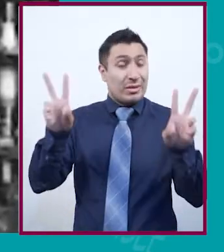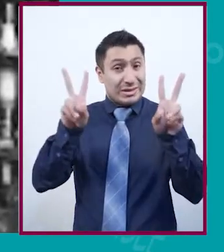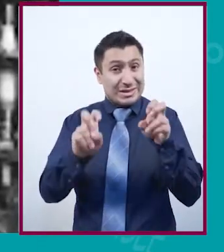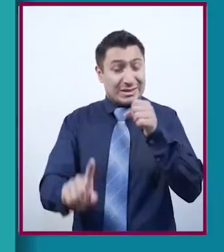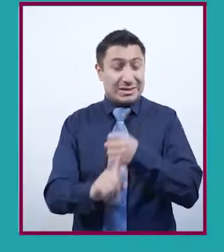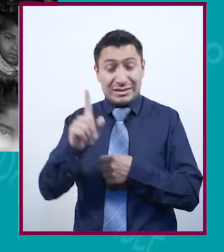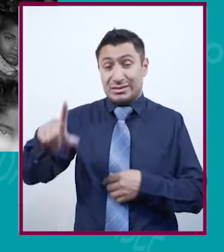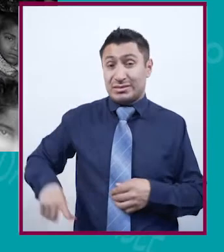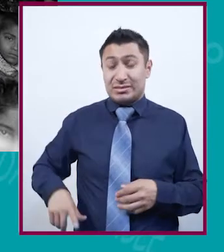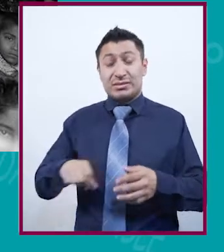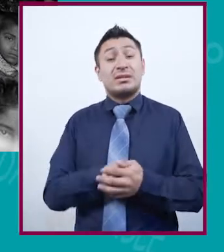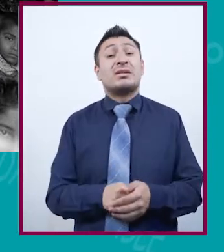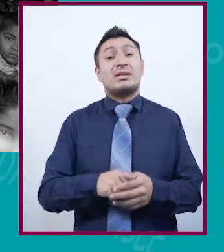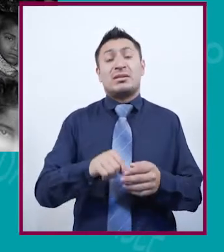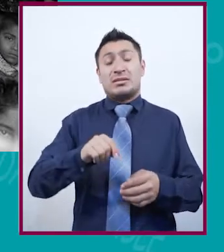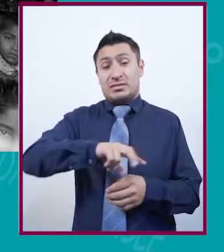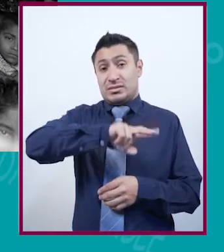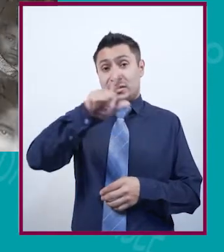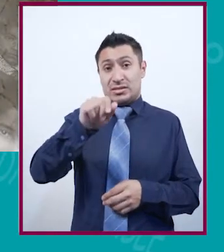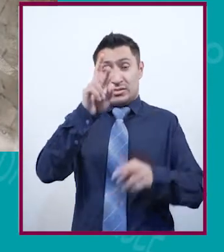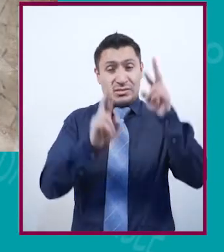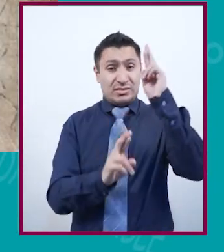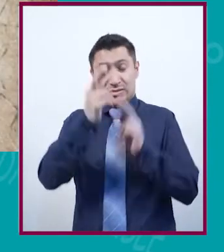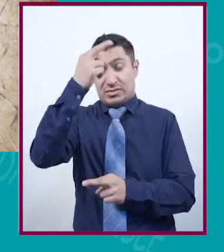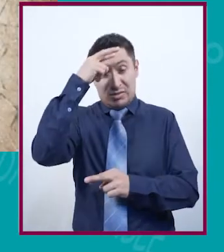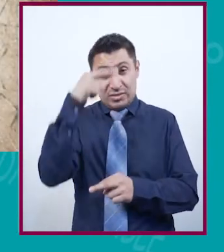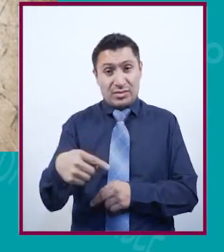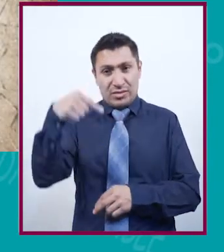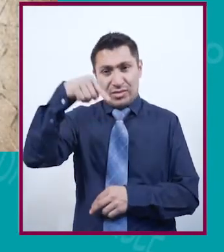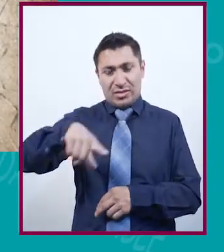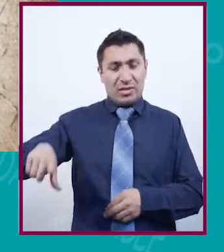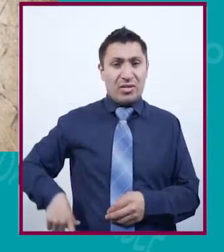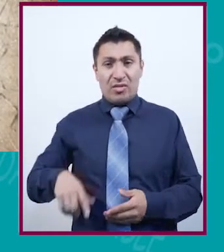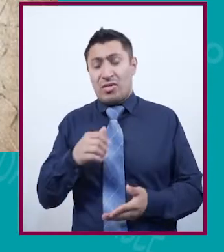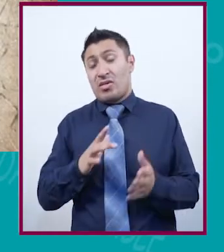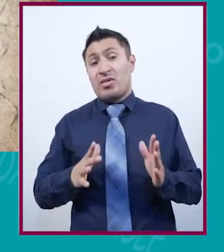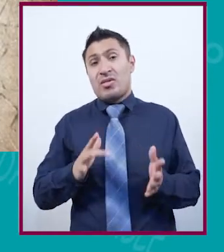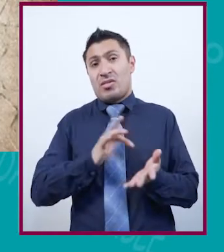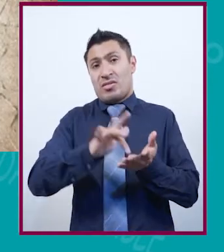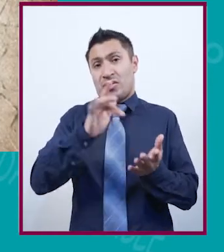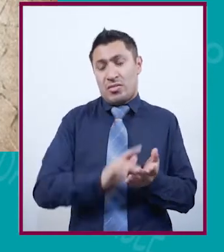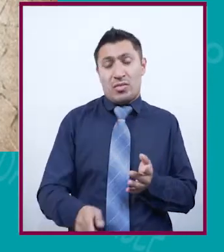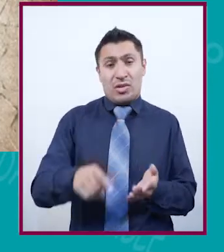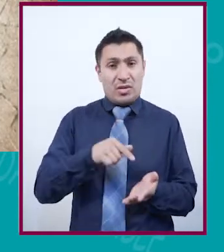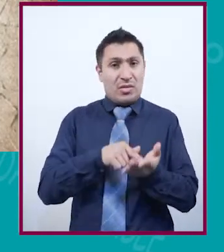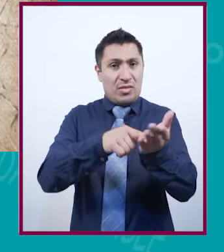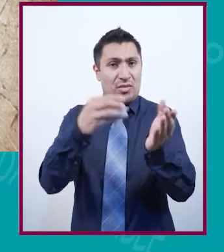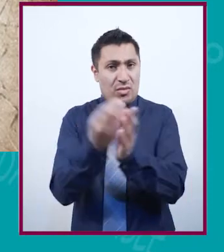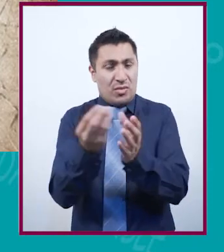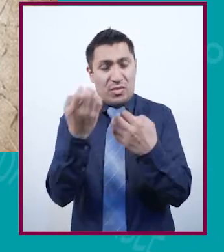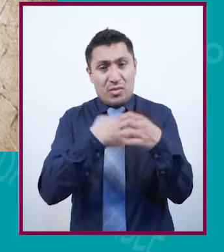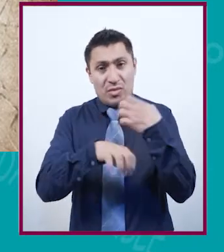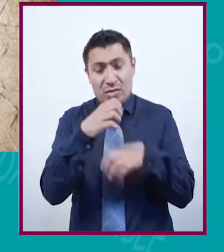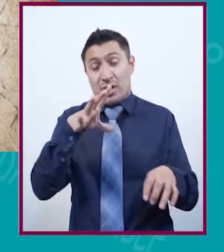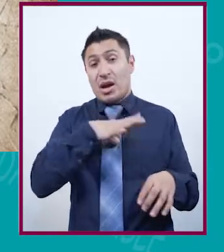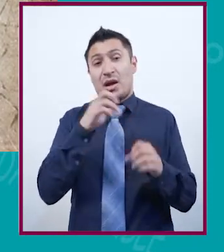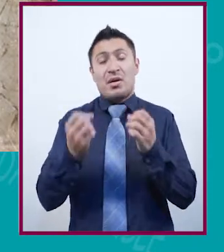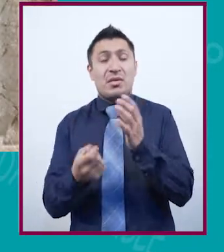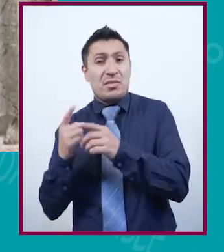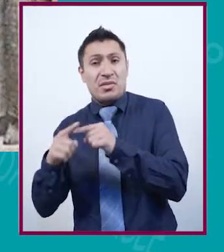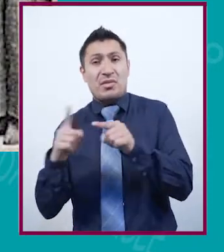asunto de Estado. En el México posrevolucionario, con la participación del gobierno y la iniciativa privada, surgieron